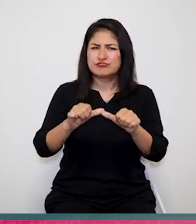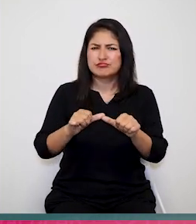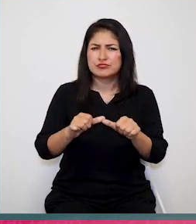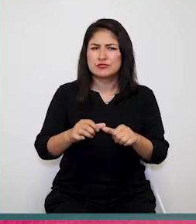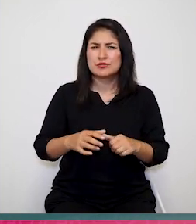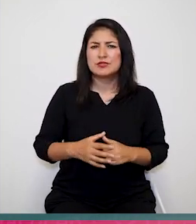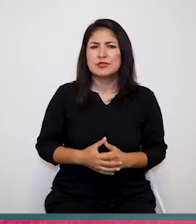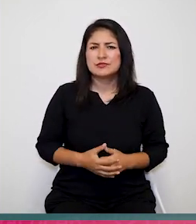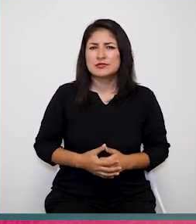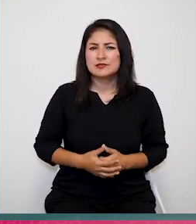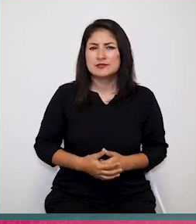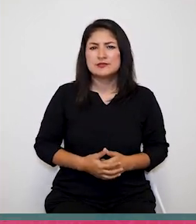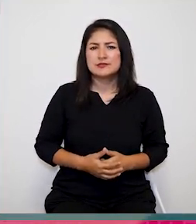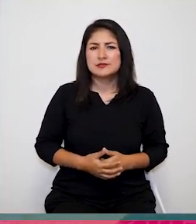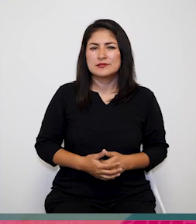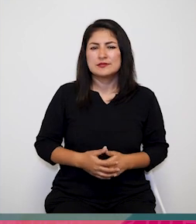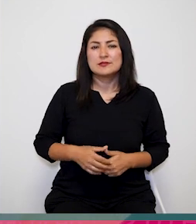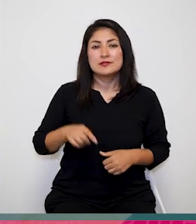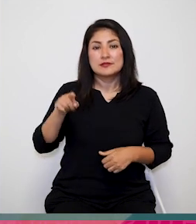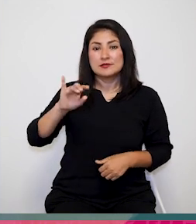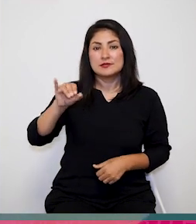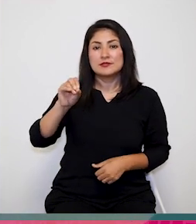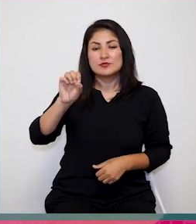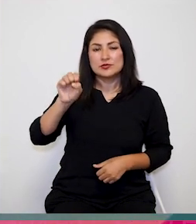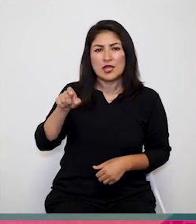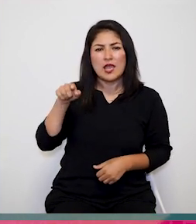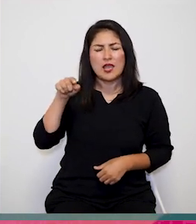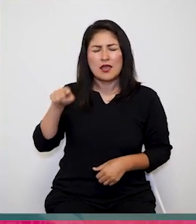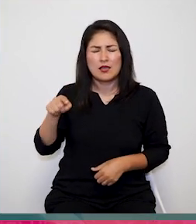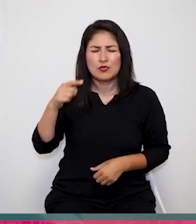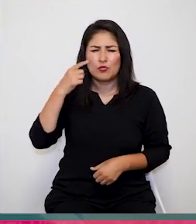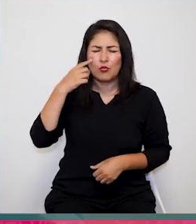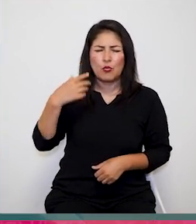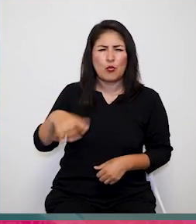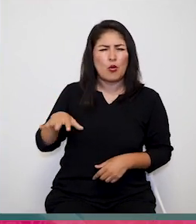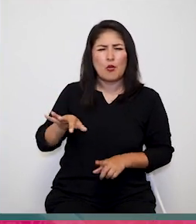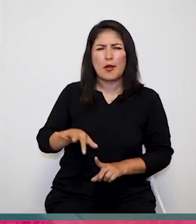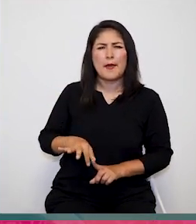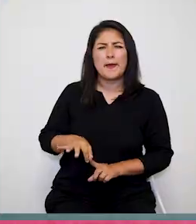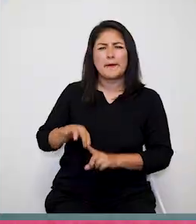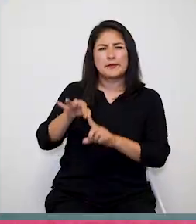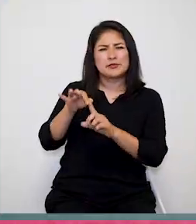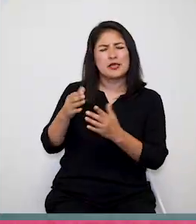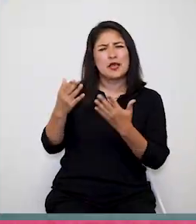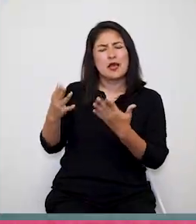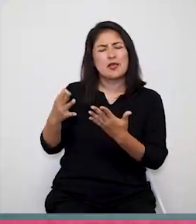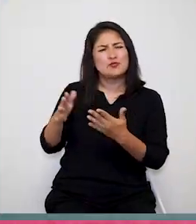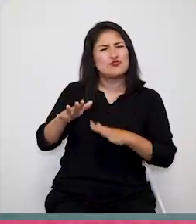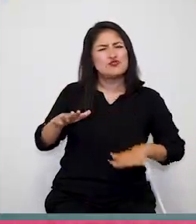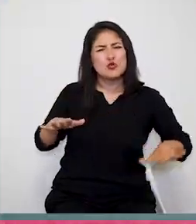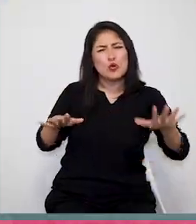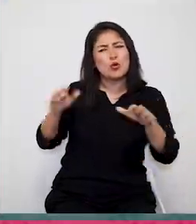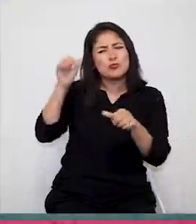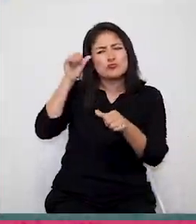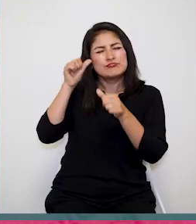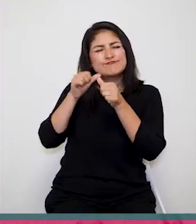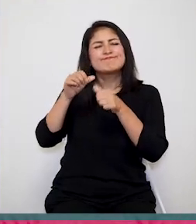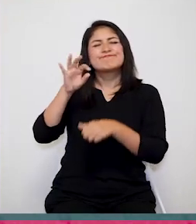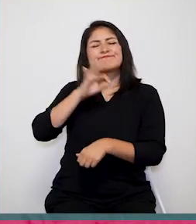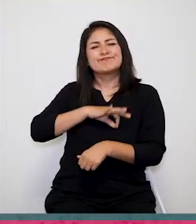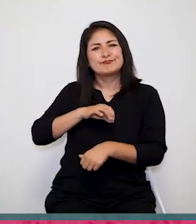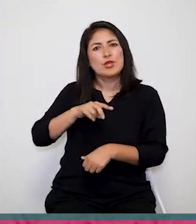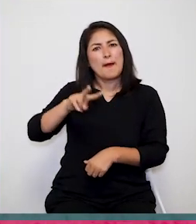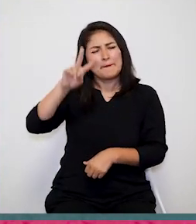que había en aquellas épocas, ¿no? José Manuel Ramírez Gastón, un personaje histórico que merece ser recordado por